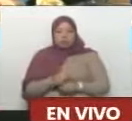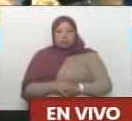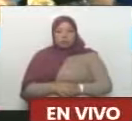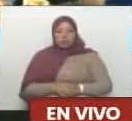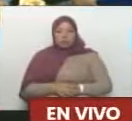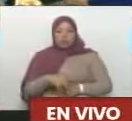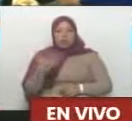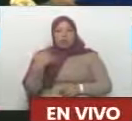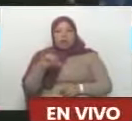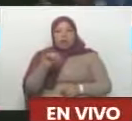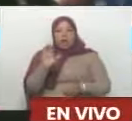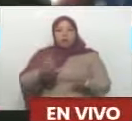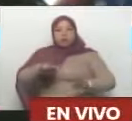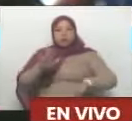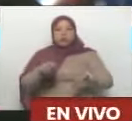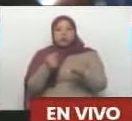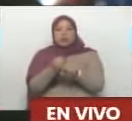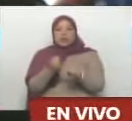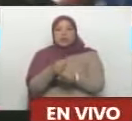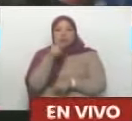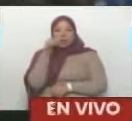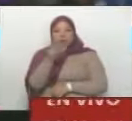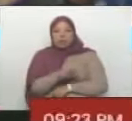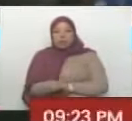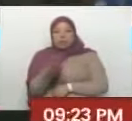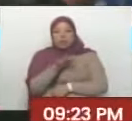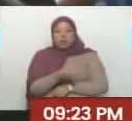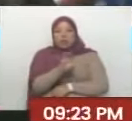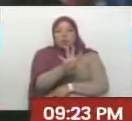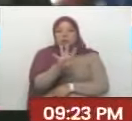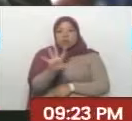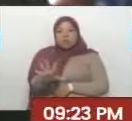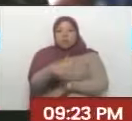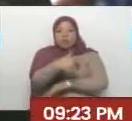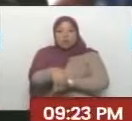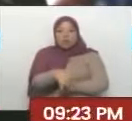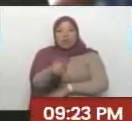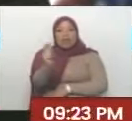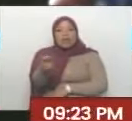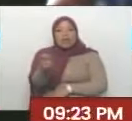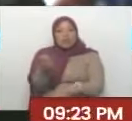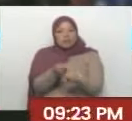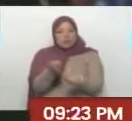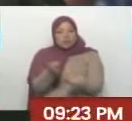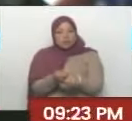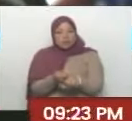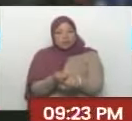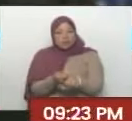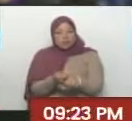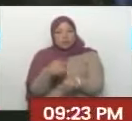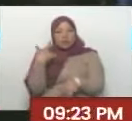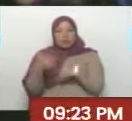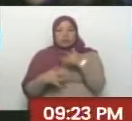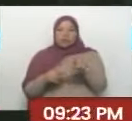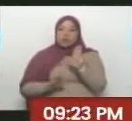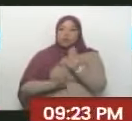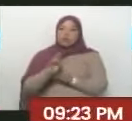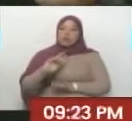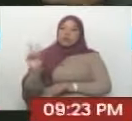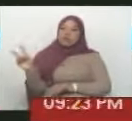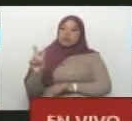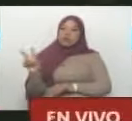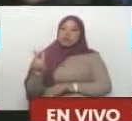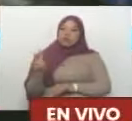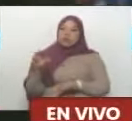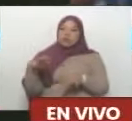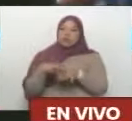allí en Caucagua, saben, en las 45 calles, cuál es la tarea que tiene que llevar adelante cada uno